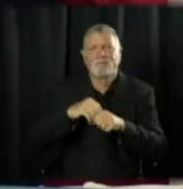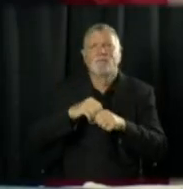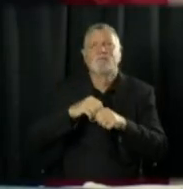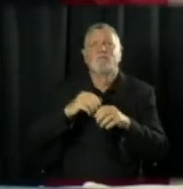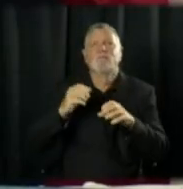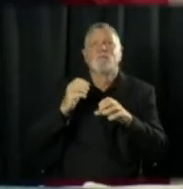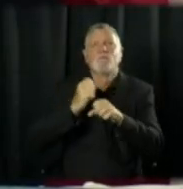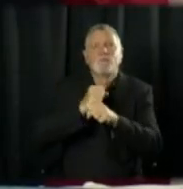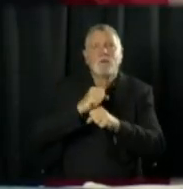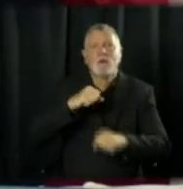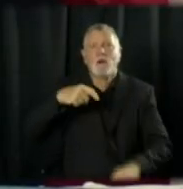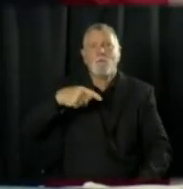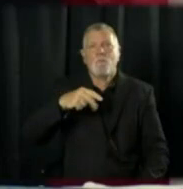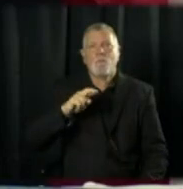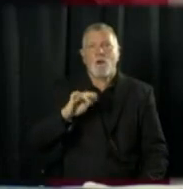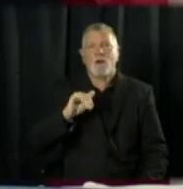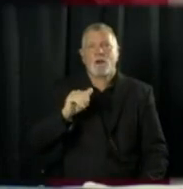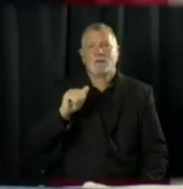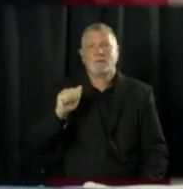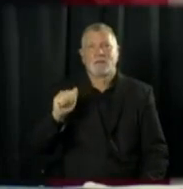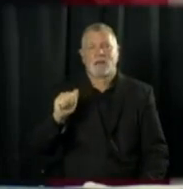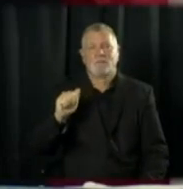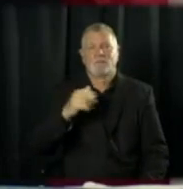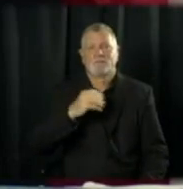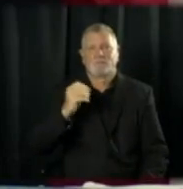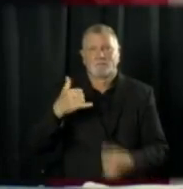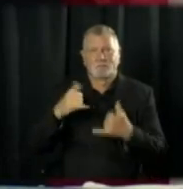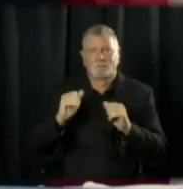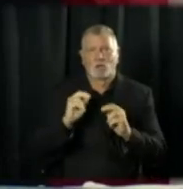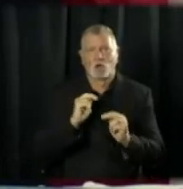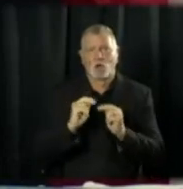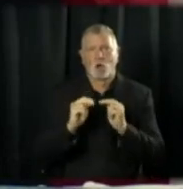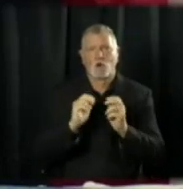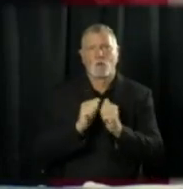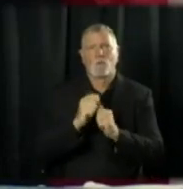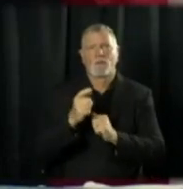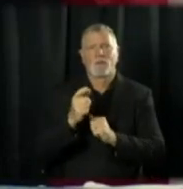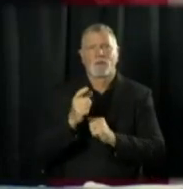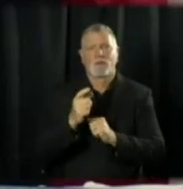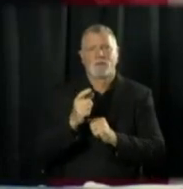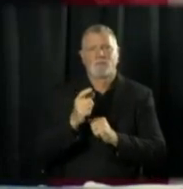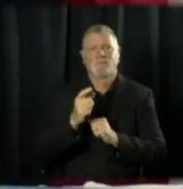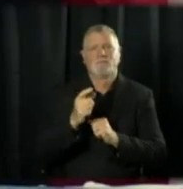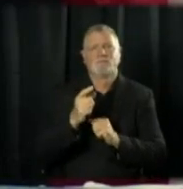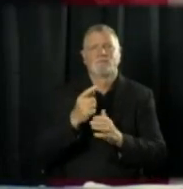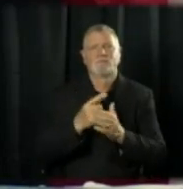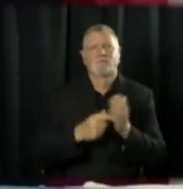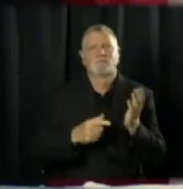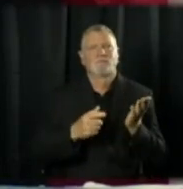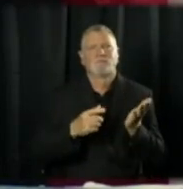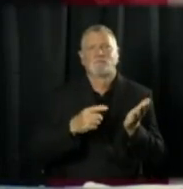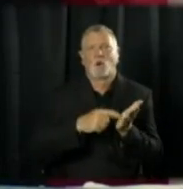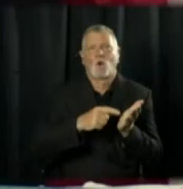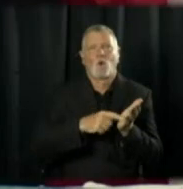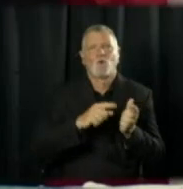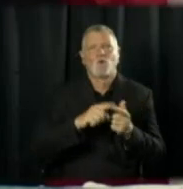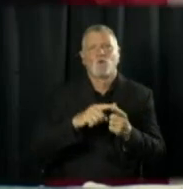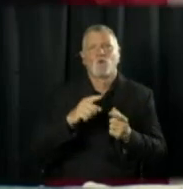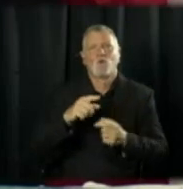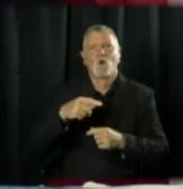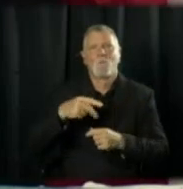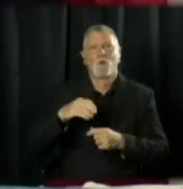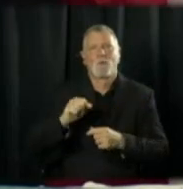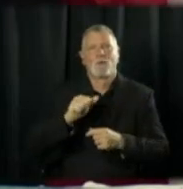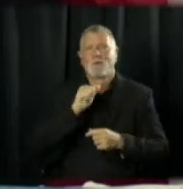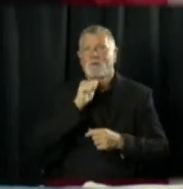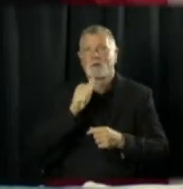Más en detalle, en cuanto a Acueducto, pensamos que le dijimos a Acueducto que negocie esas cuentas por